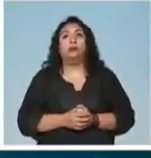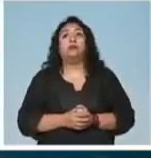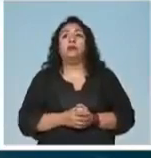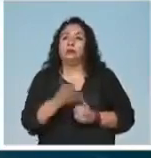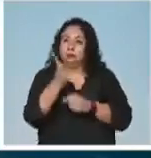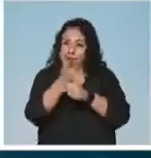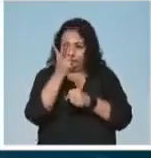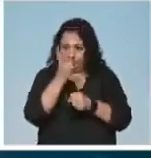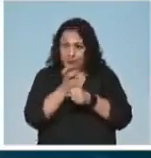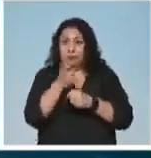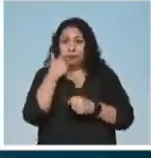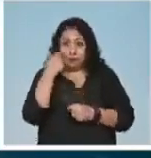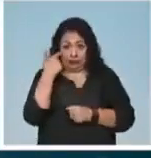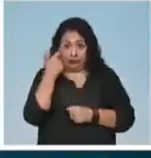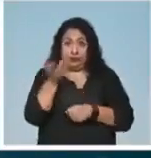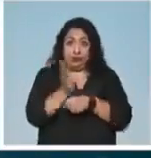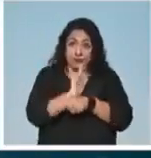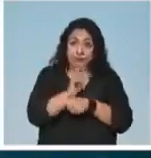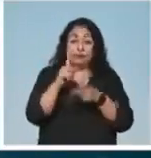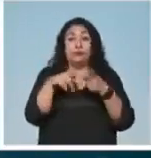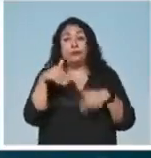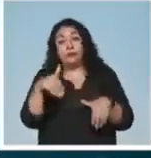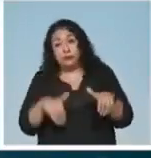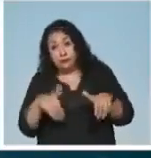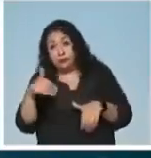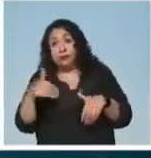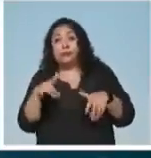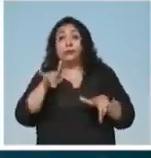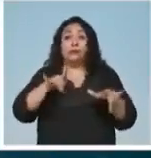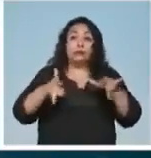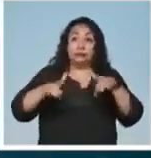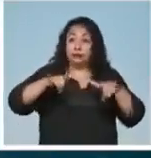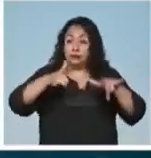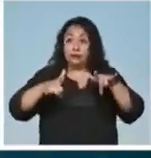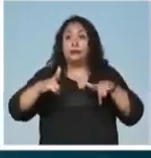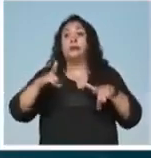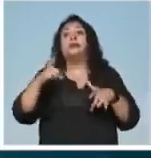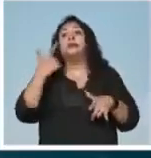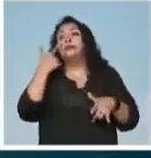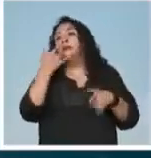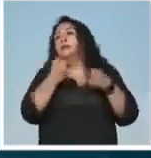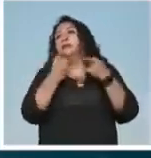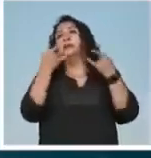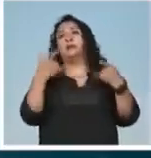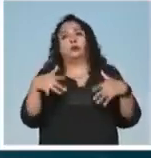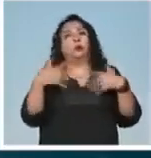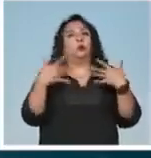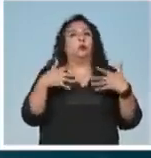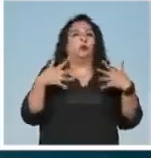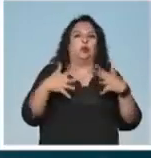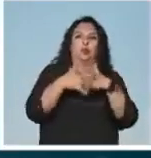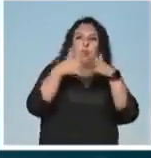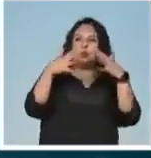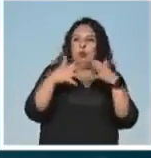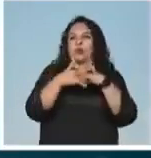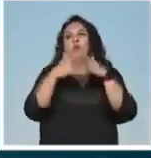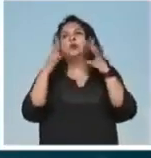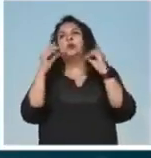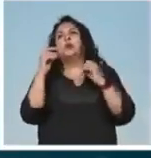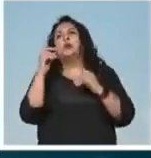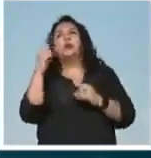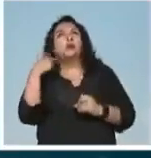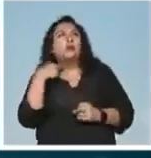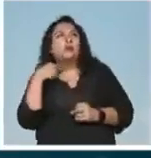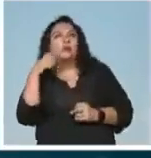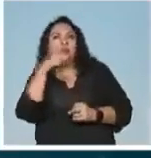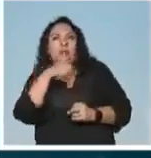Todos invitamos, si quieren ver cine, si quieren ver teatro, si quieren ver títeres, si quieren ver una historia épica, si quieren oír